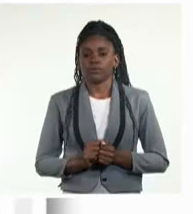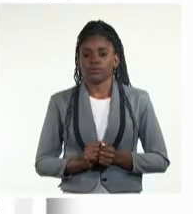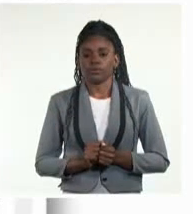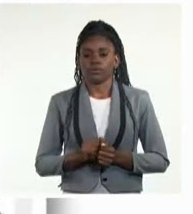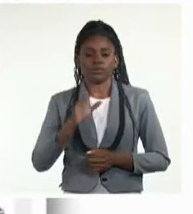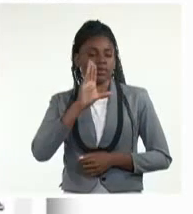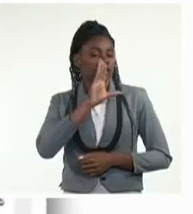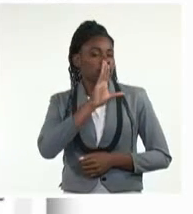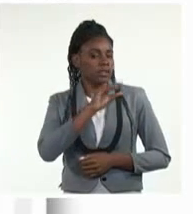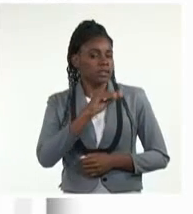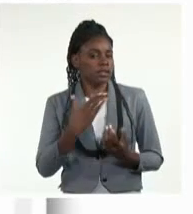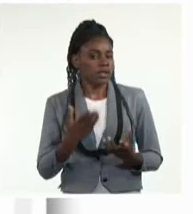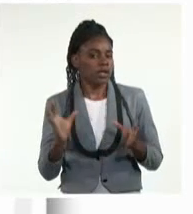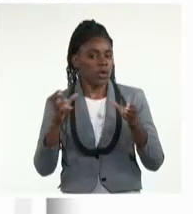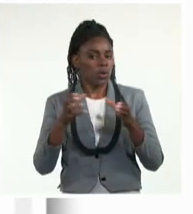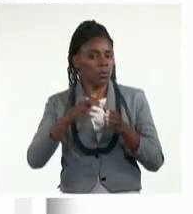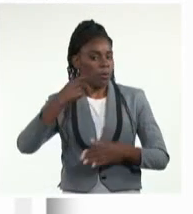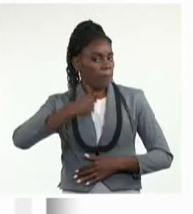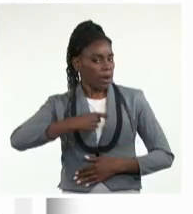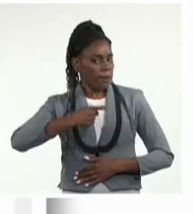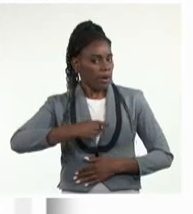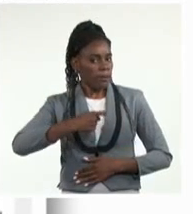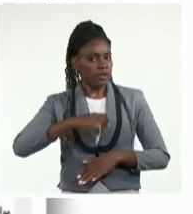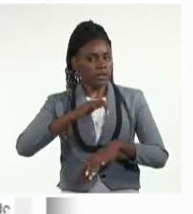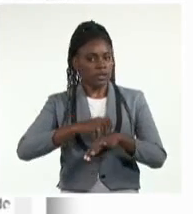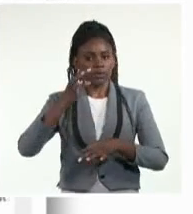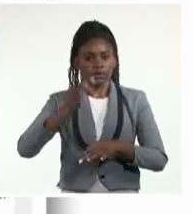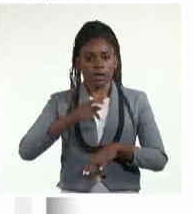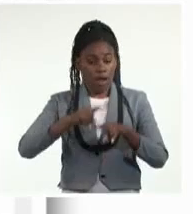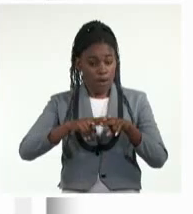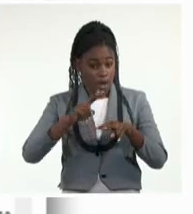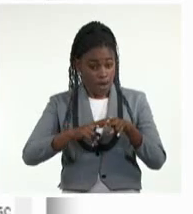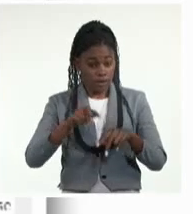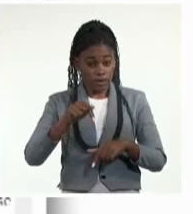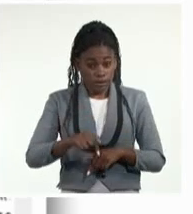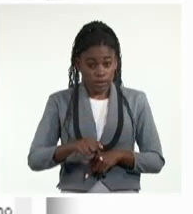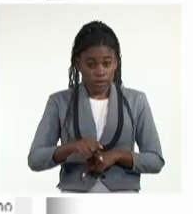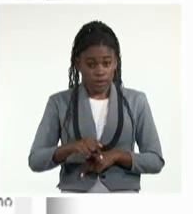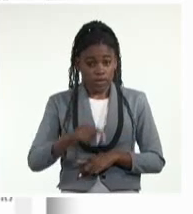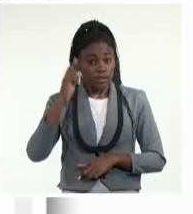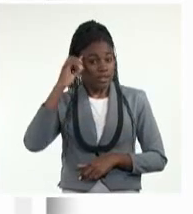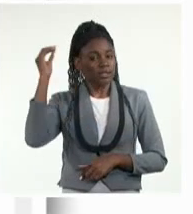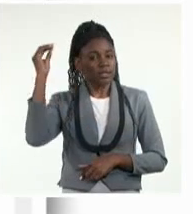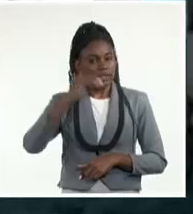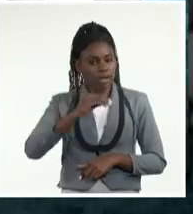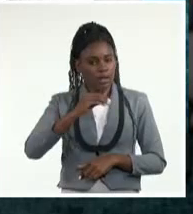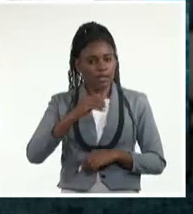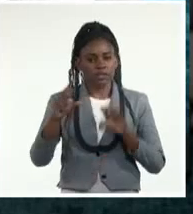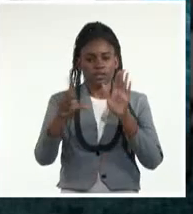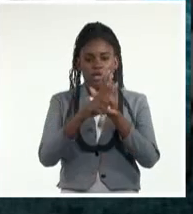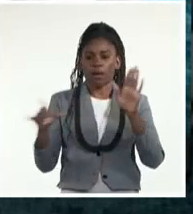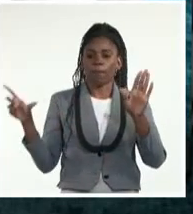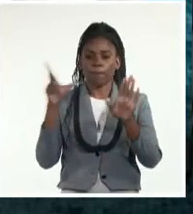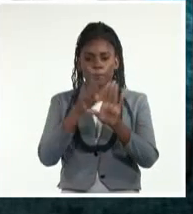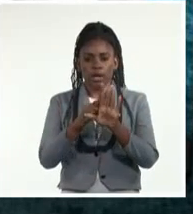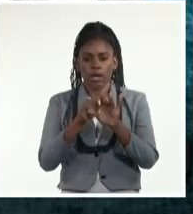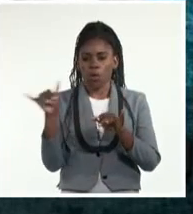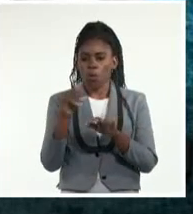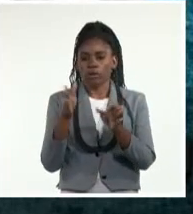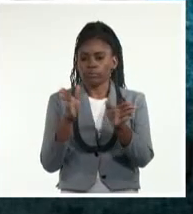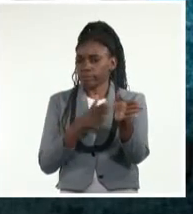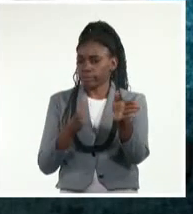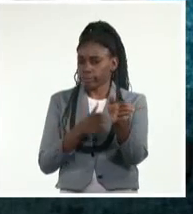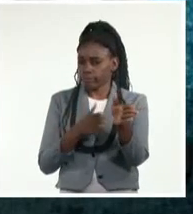ante el tribunal en tiempo real desde La Habana que era consciente de que cometía un acto ilegal que rebasaba sus atribuciones